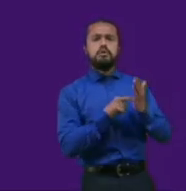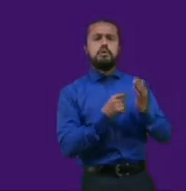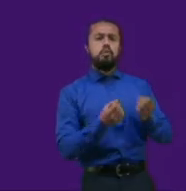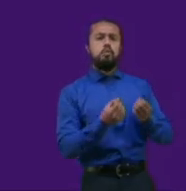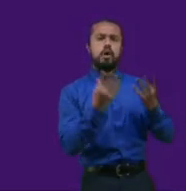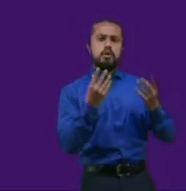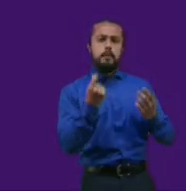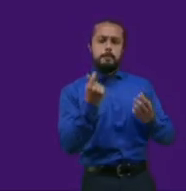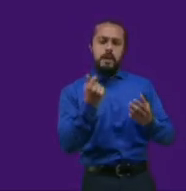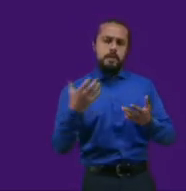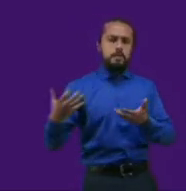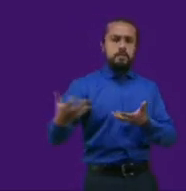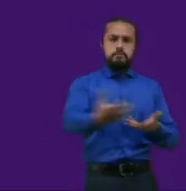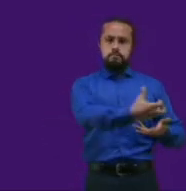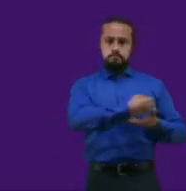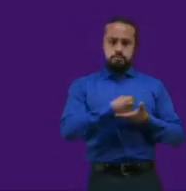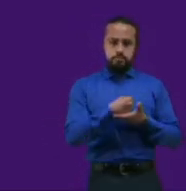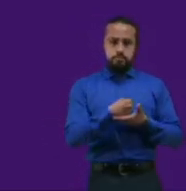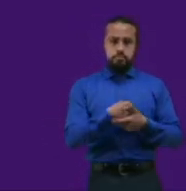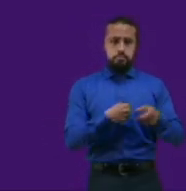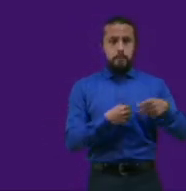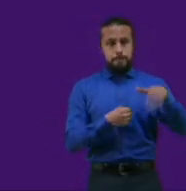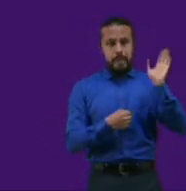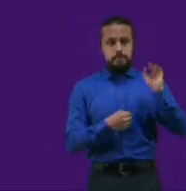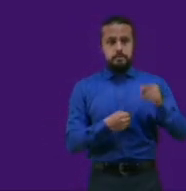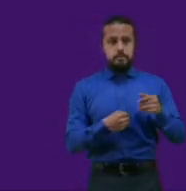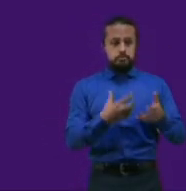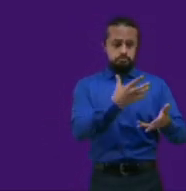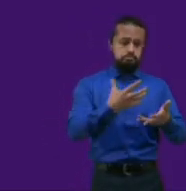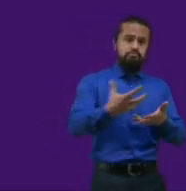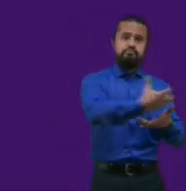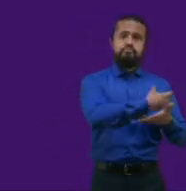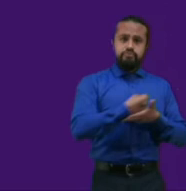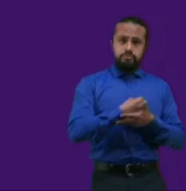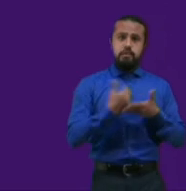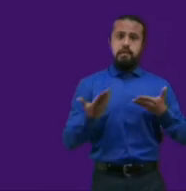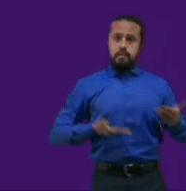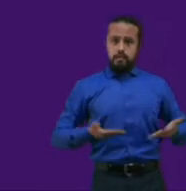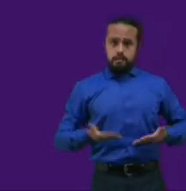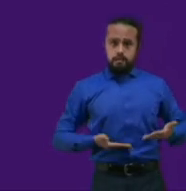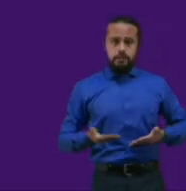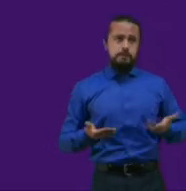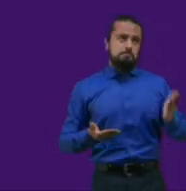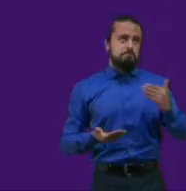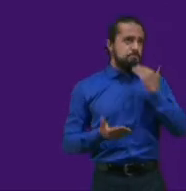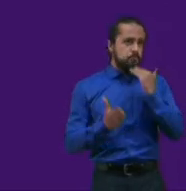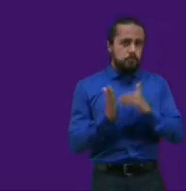vuelta. Entonces pueden gastarse más en esa cuenta, en esa tienda. Pueden poner